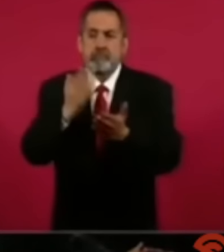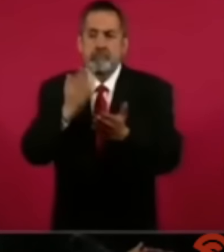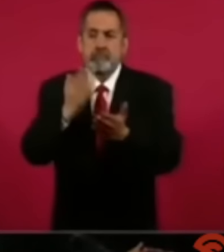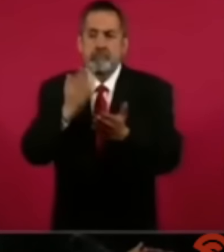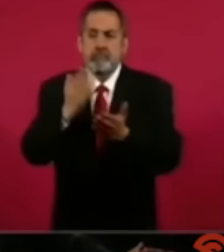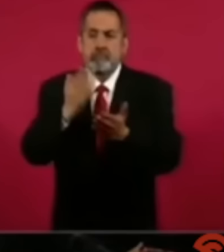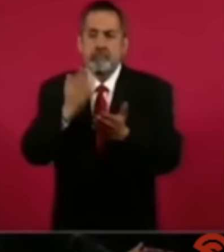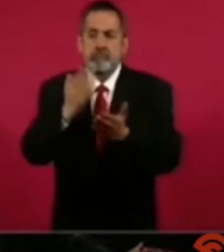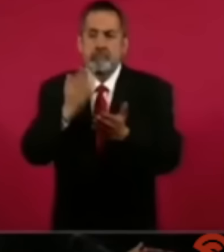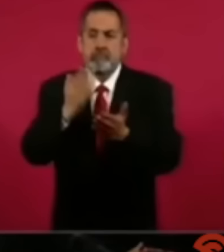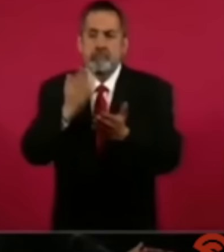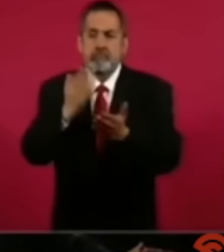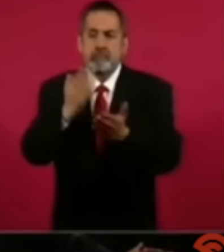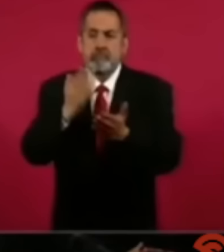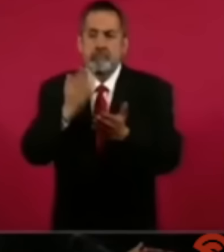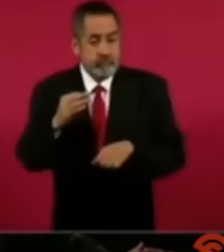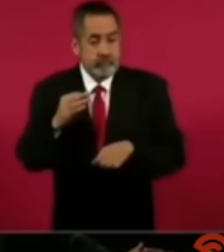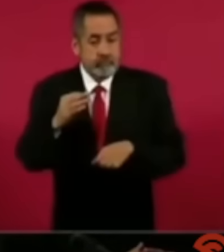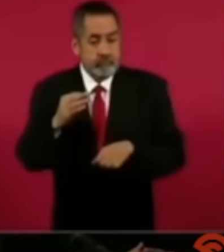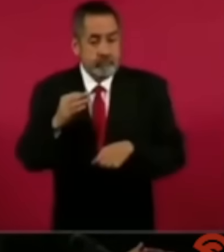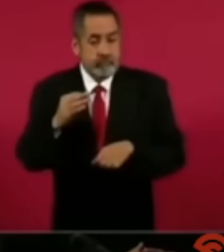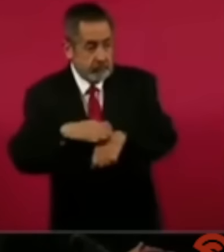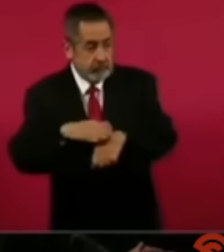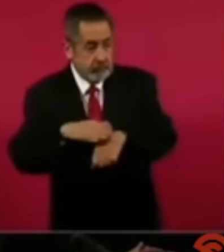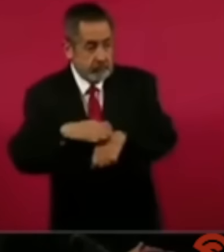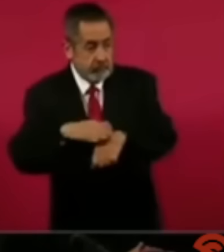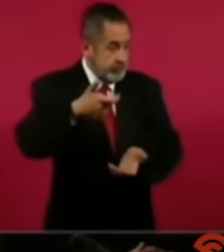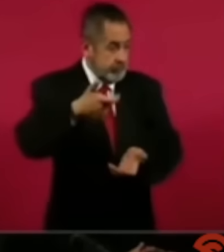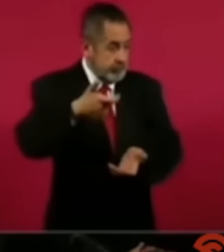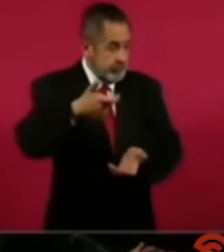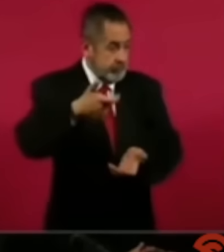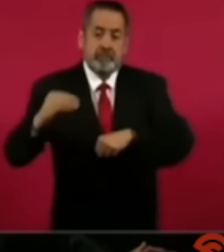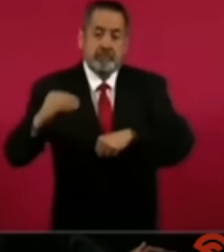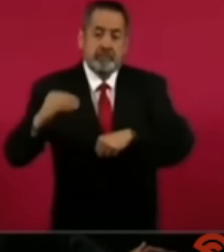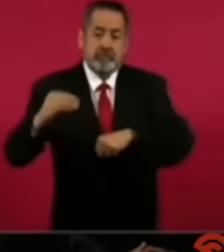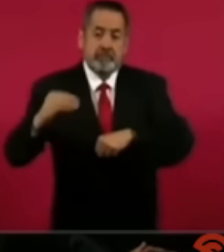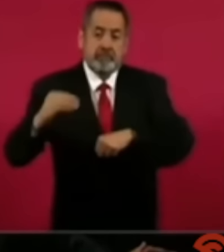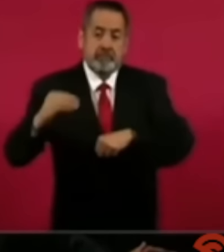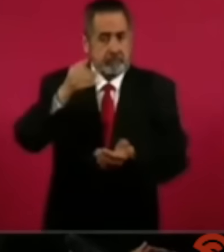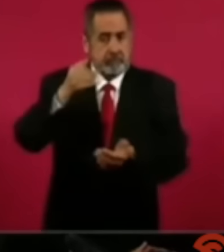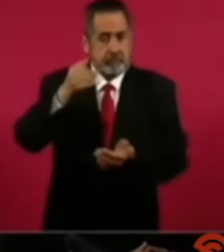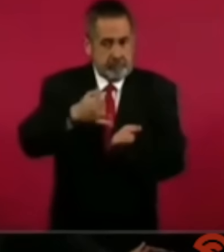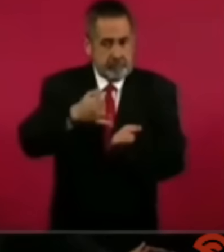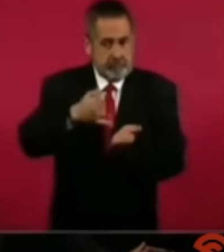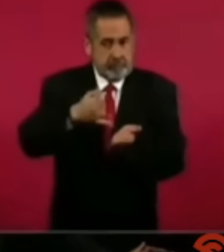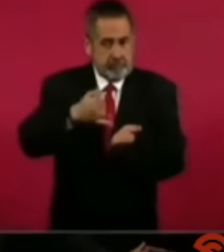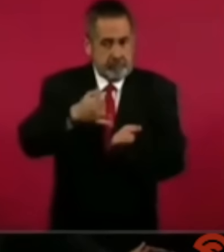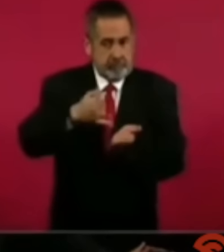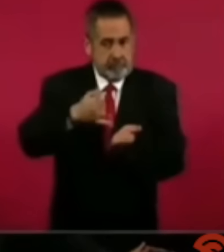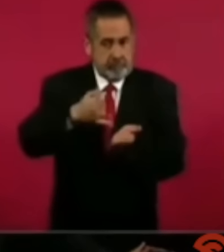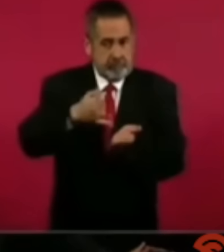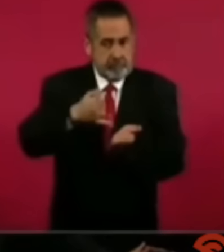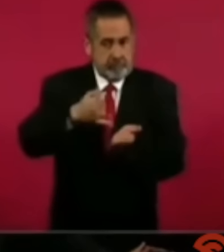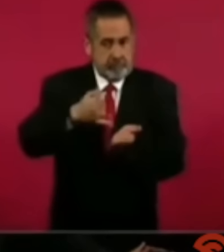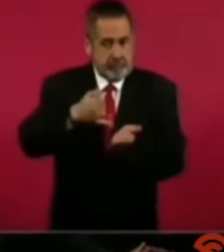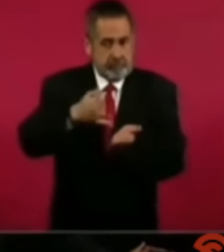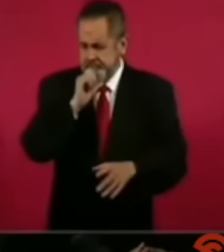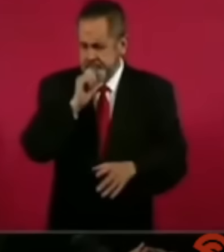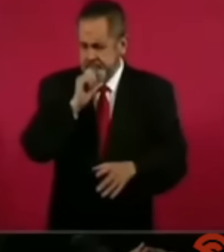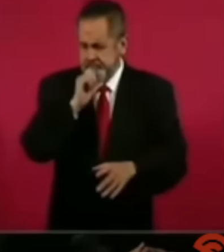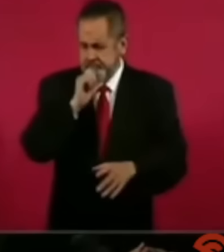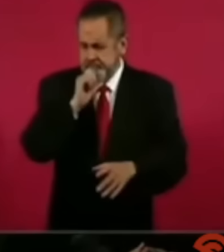y no han habido aumentos en términos reales de impuestos. ¿Qué decían antes?